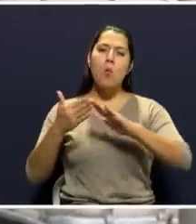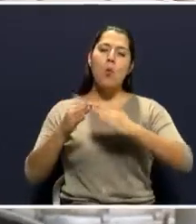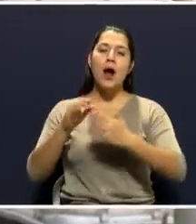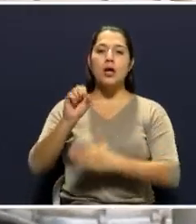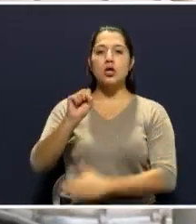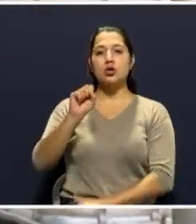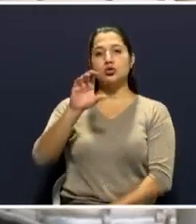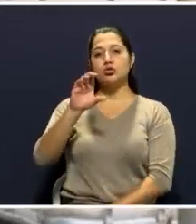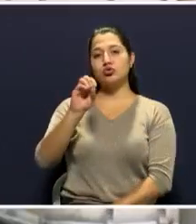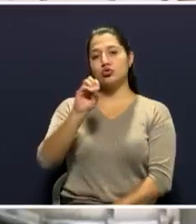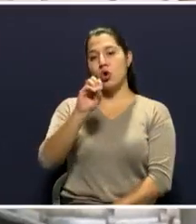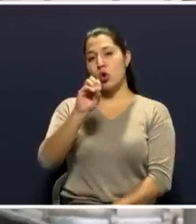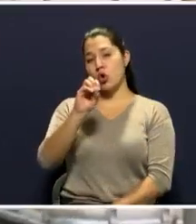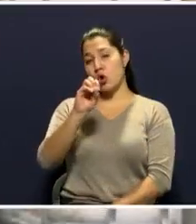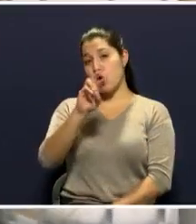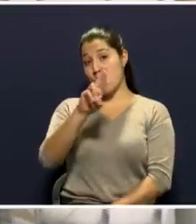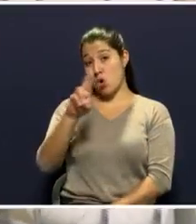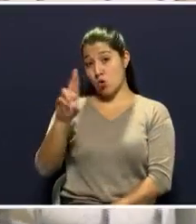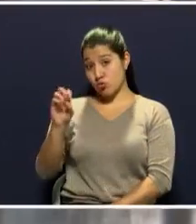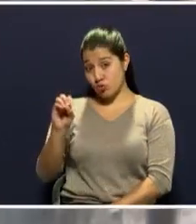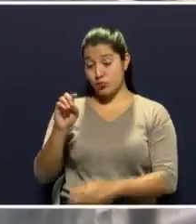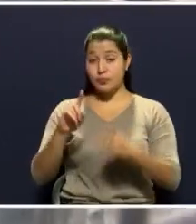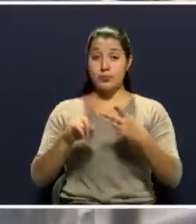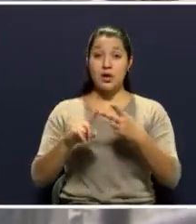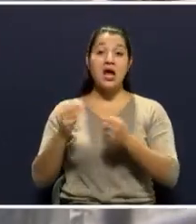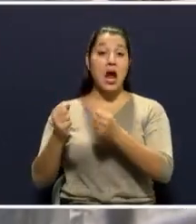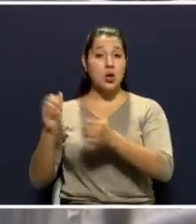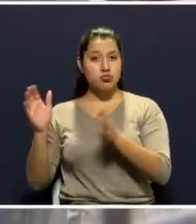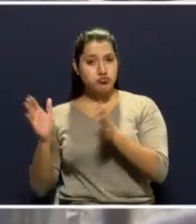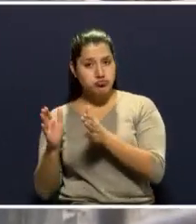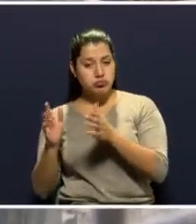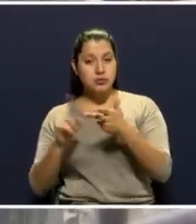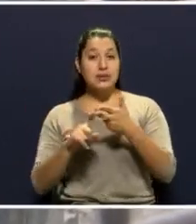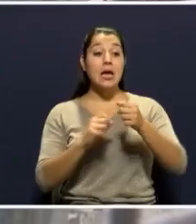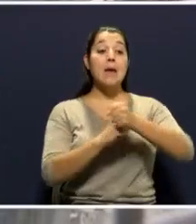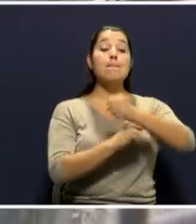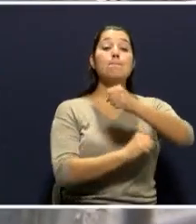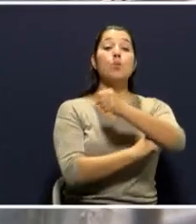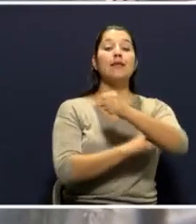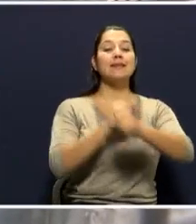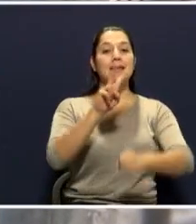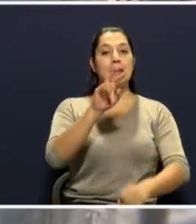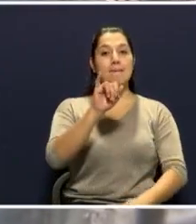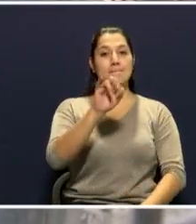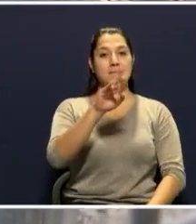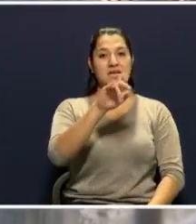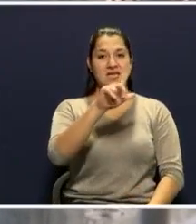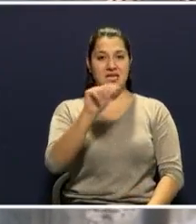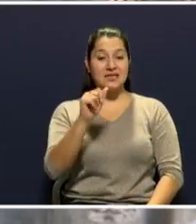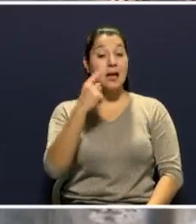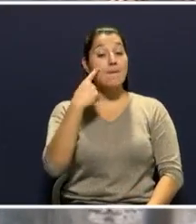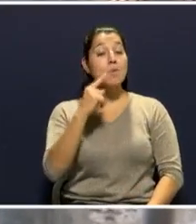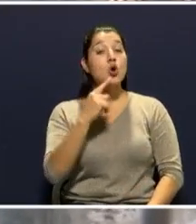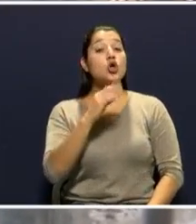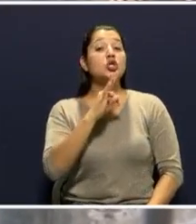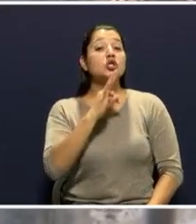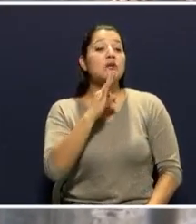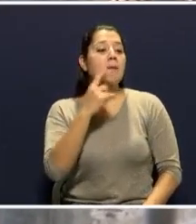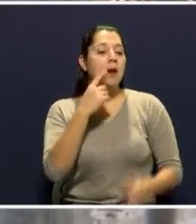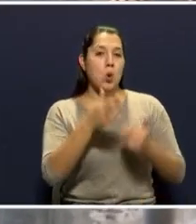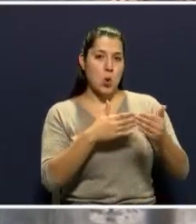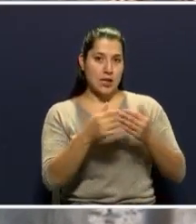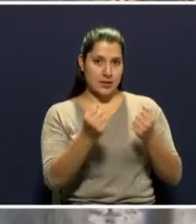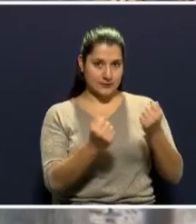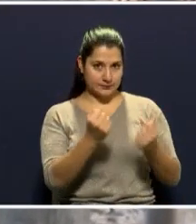Socorro para vehículos livianos y por el puente Virilla en Colima de Tibás para todo tipo de